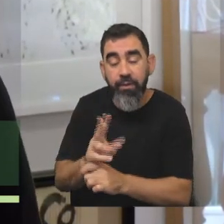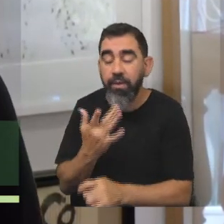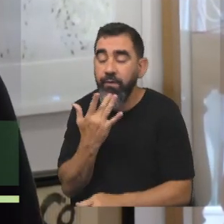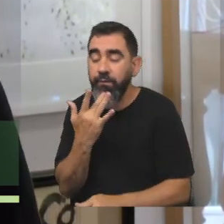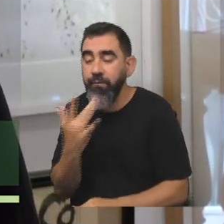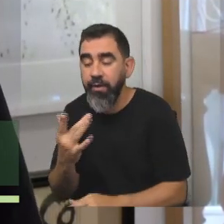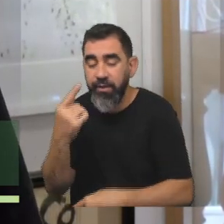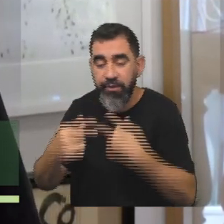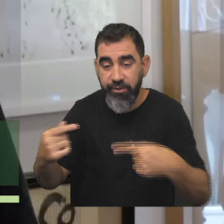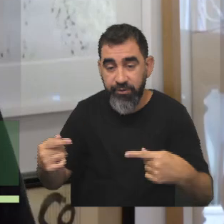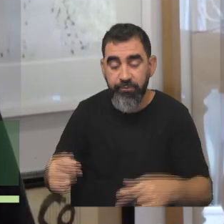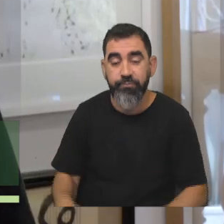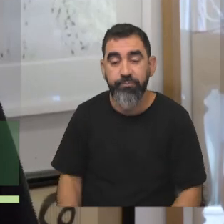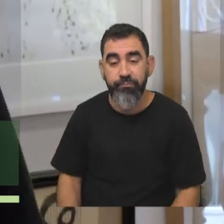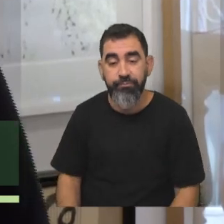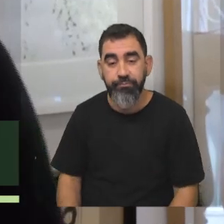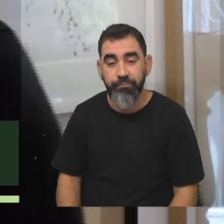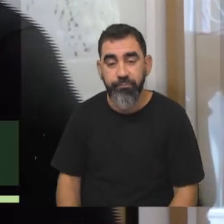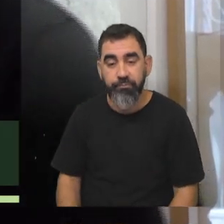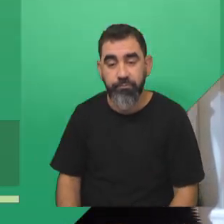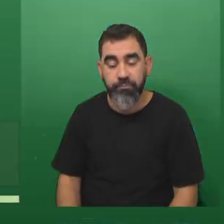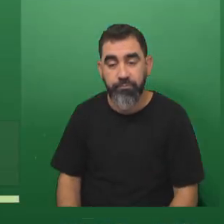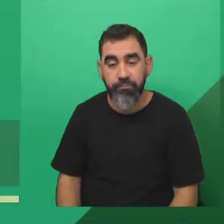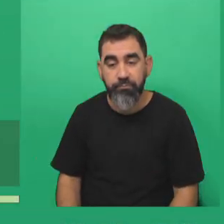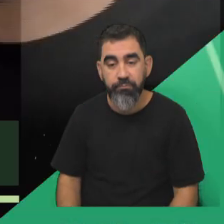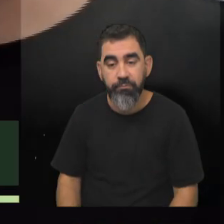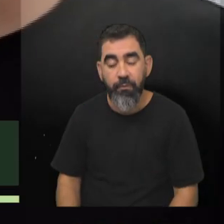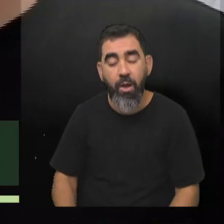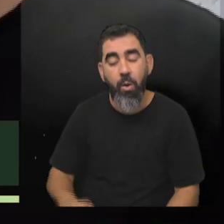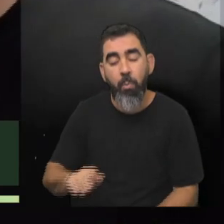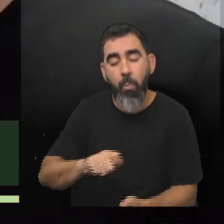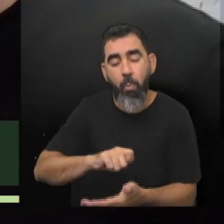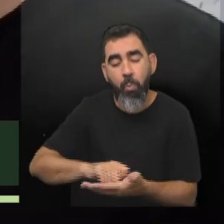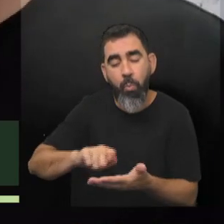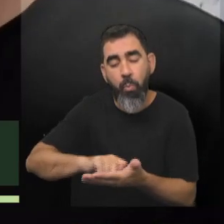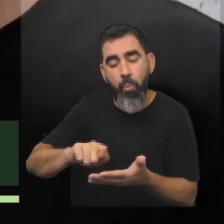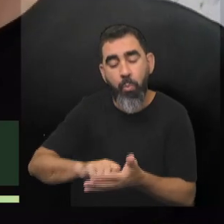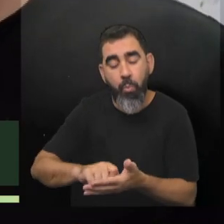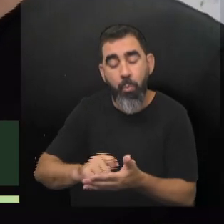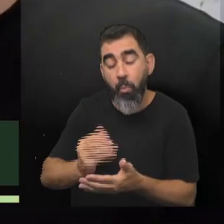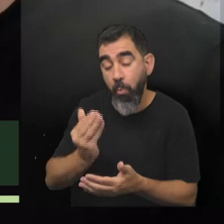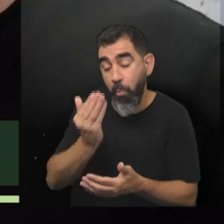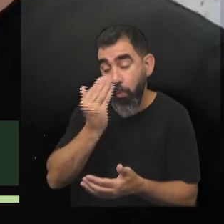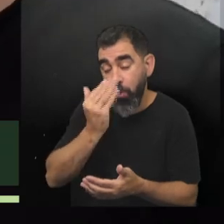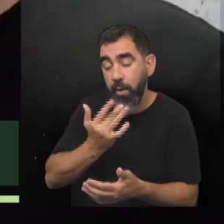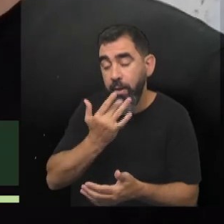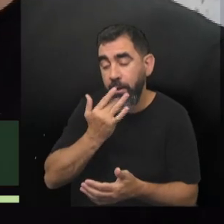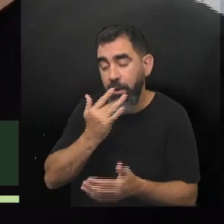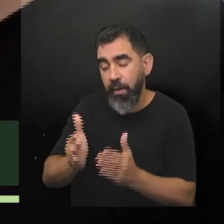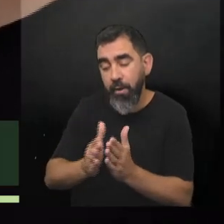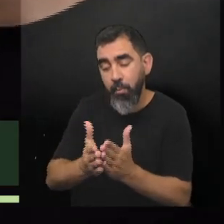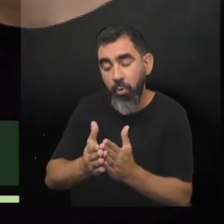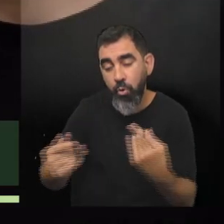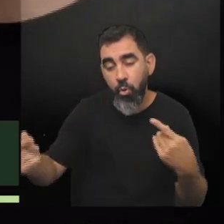en todos lados eh grbovic que era un autor polaco muy importante tiene una un texto hermoso que llama contra los